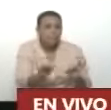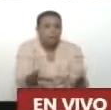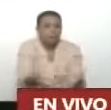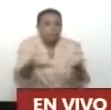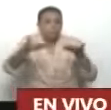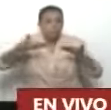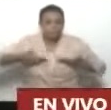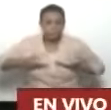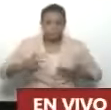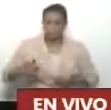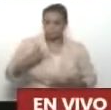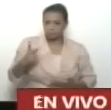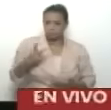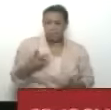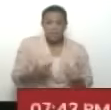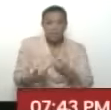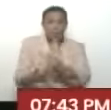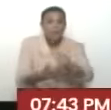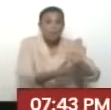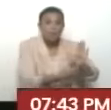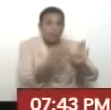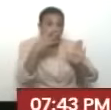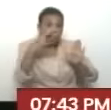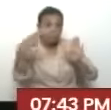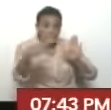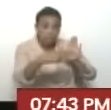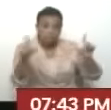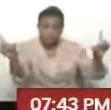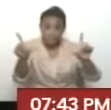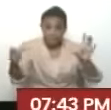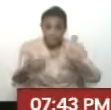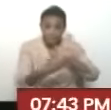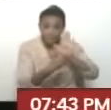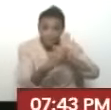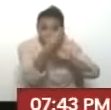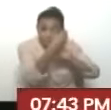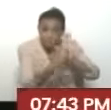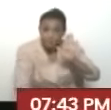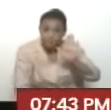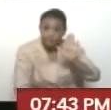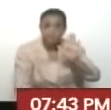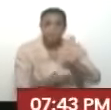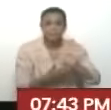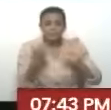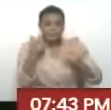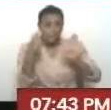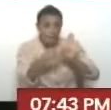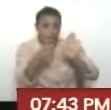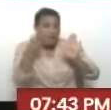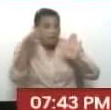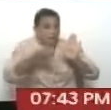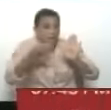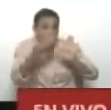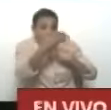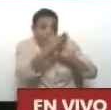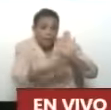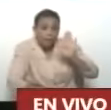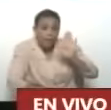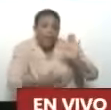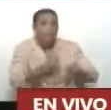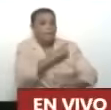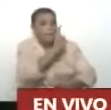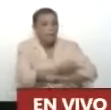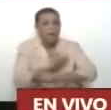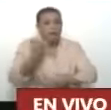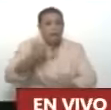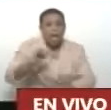entregado y quería mostrarlo, María Alexandra, bueno, para que se vea el poder que